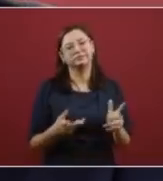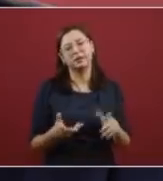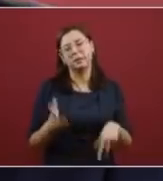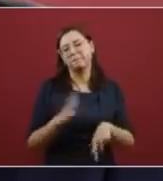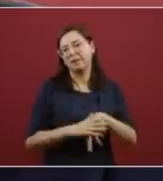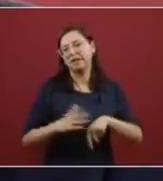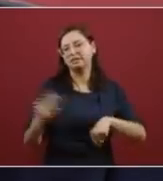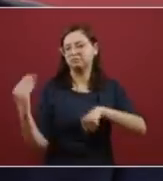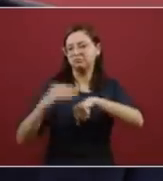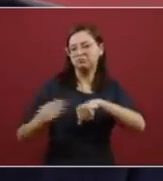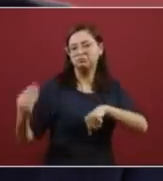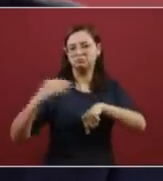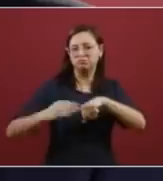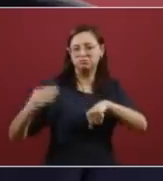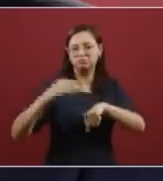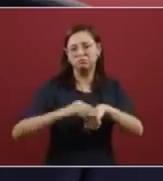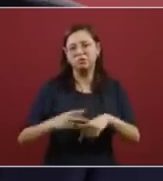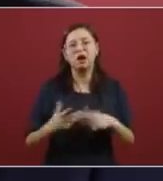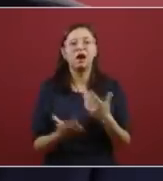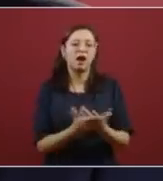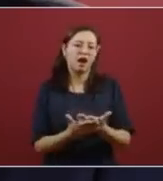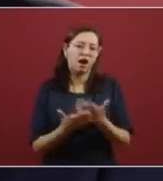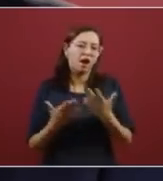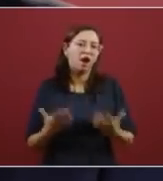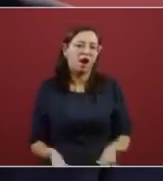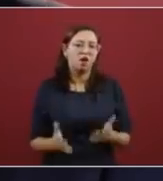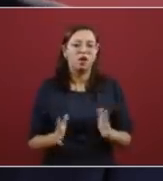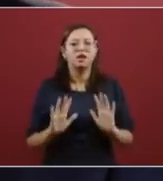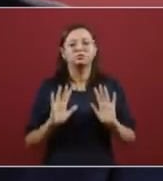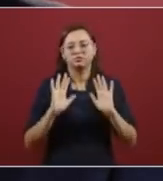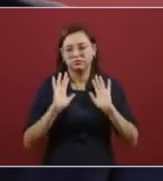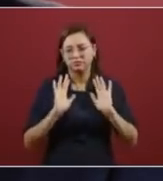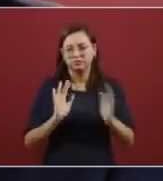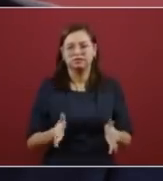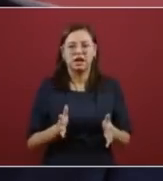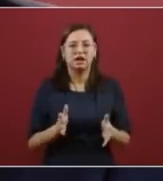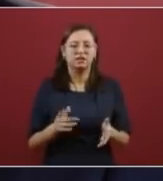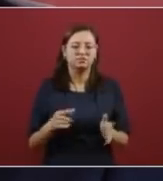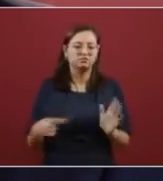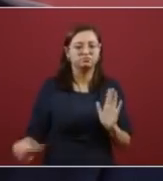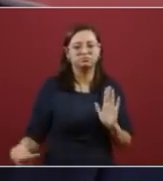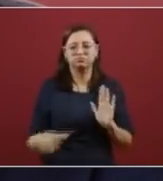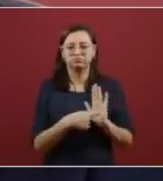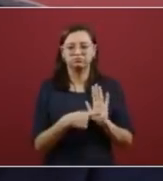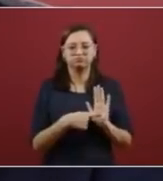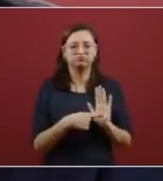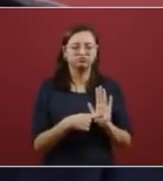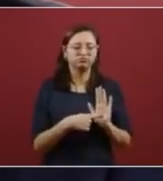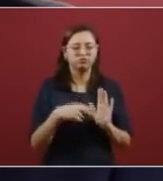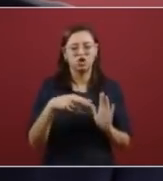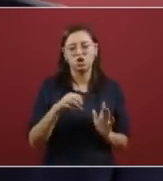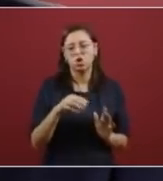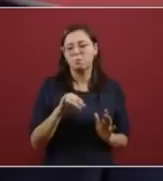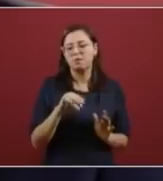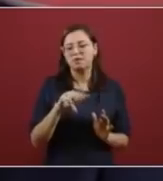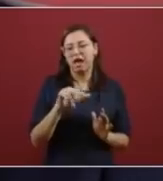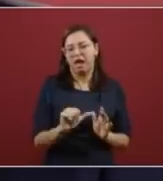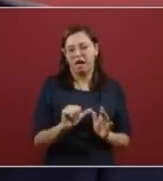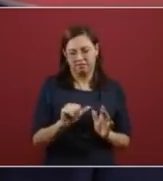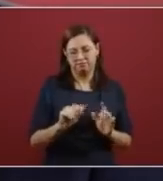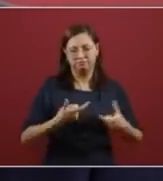los servidores públicos. Ahora ya tenemos esa nómina y se va a transparentar.